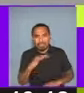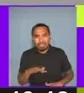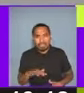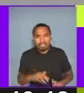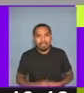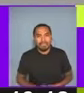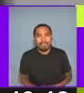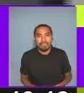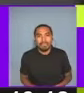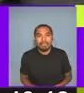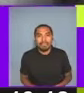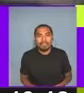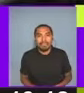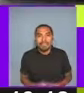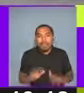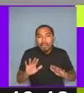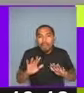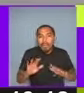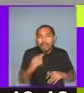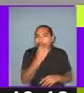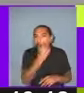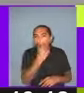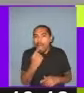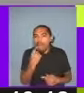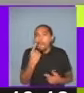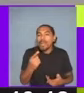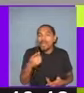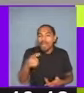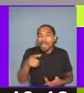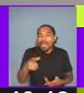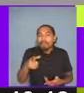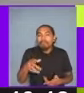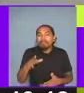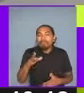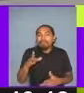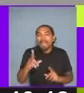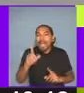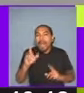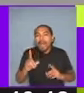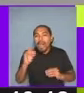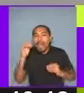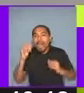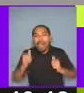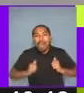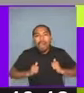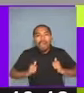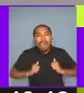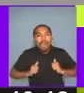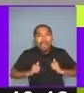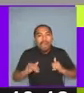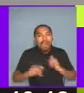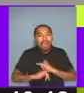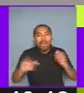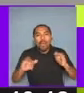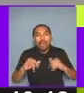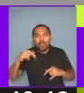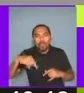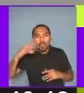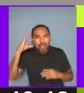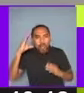Omar. Hay para preguntarle también si ellos tienen alguna expectativa con los anuncios de esta noche, si puede haber también